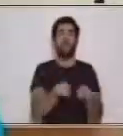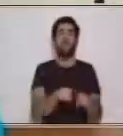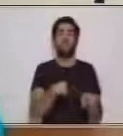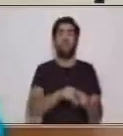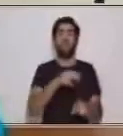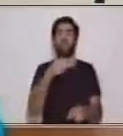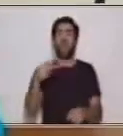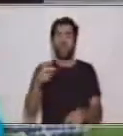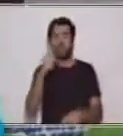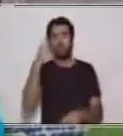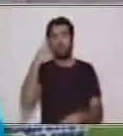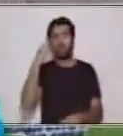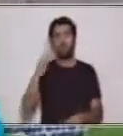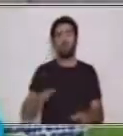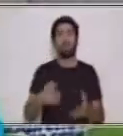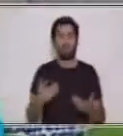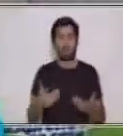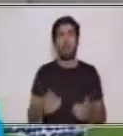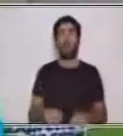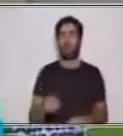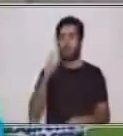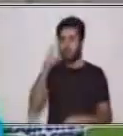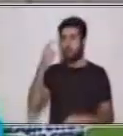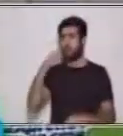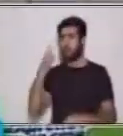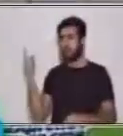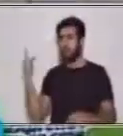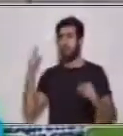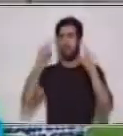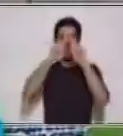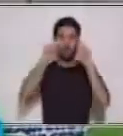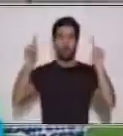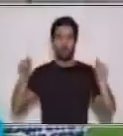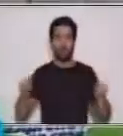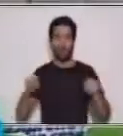la pizarra entonces y vamos a tratar de resolver